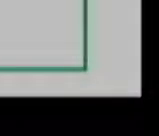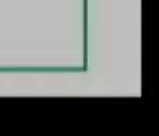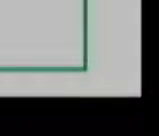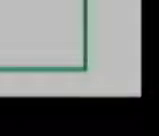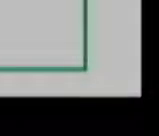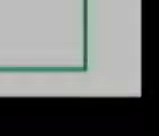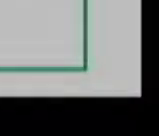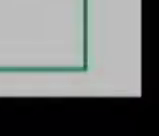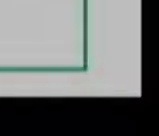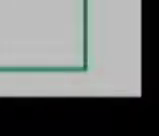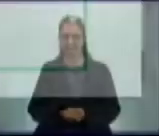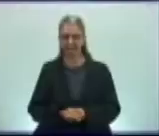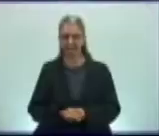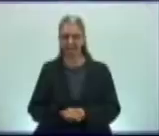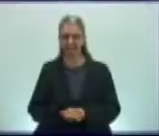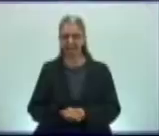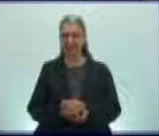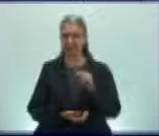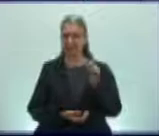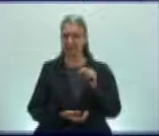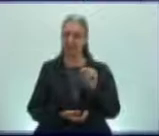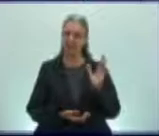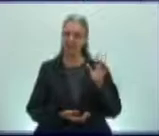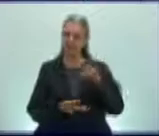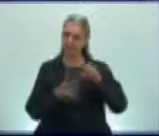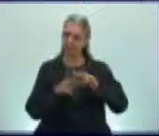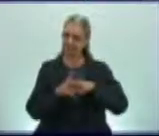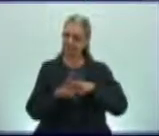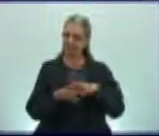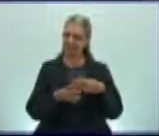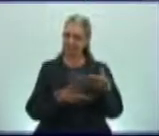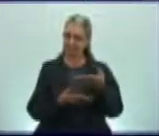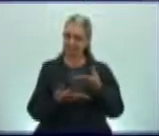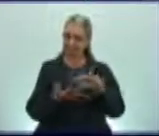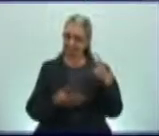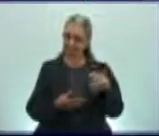Vamos a resolver este ejercicio de conjuntos ustedes y yo.